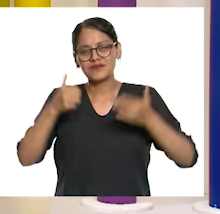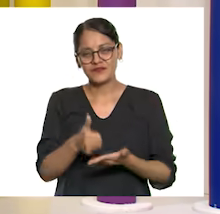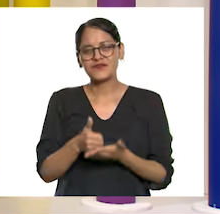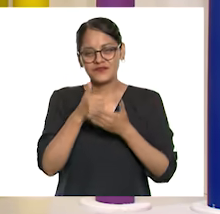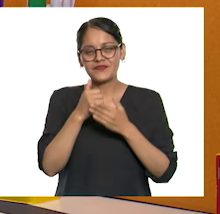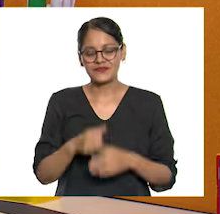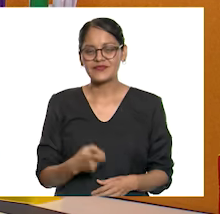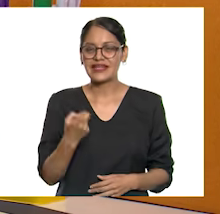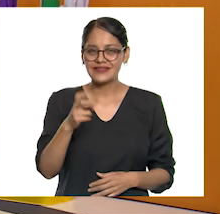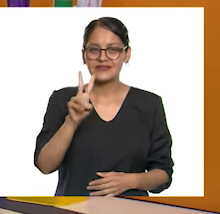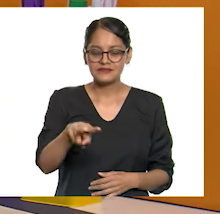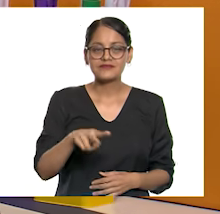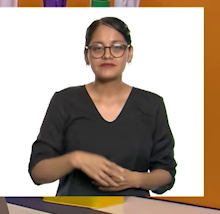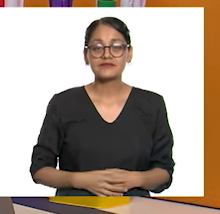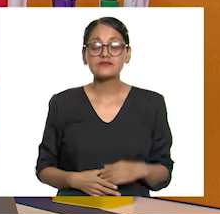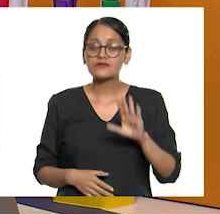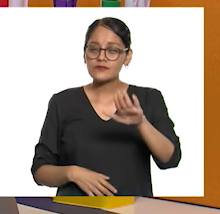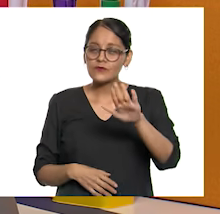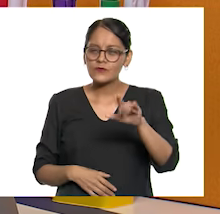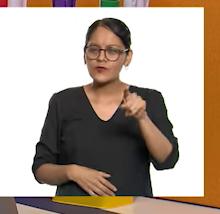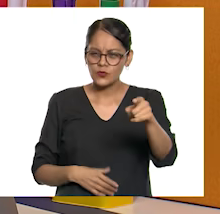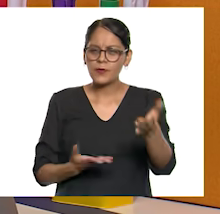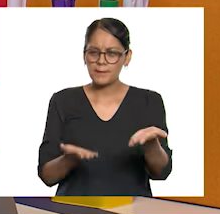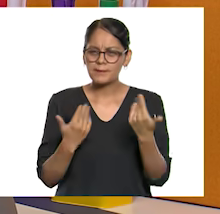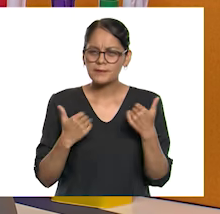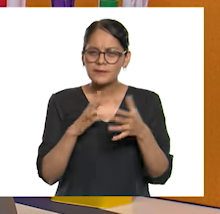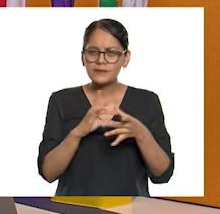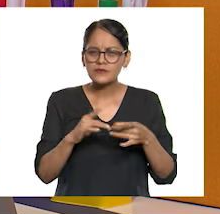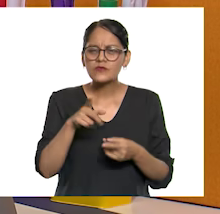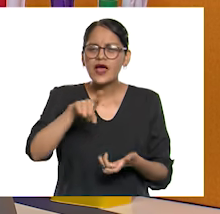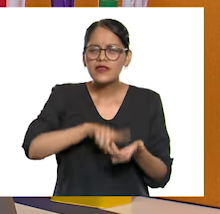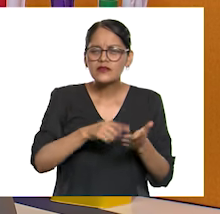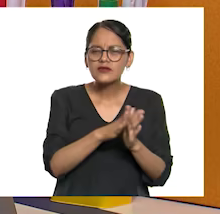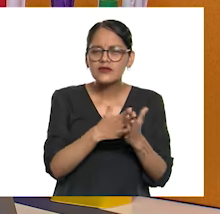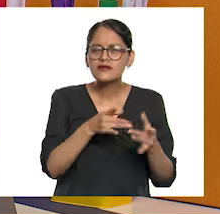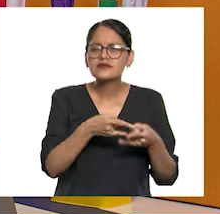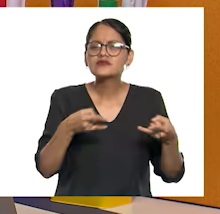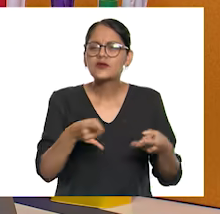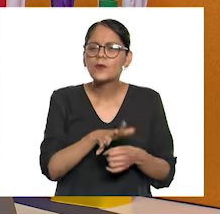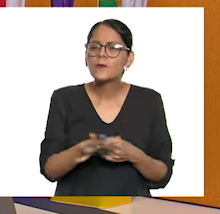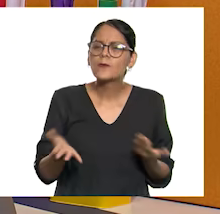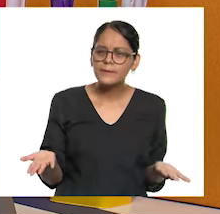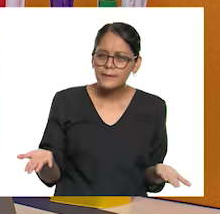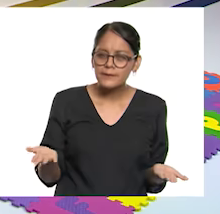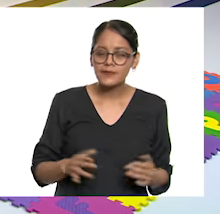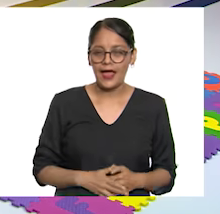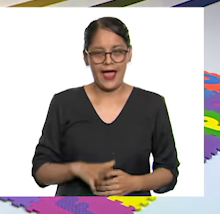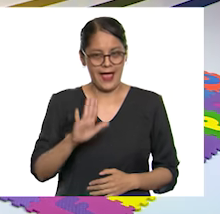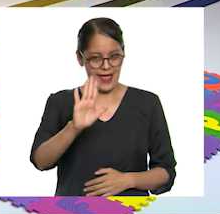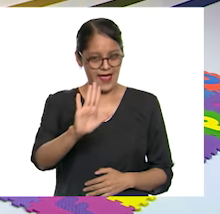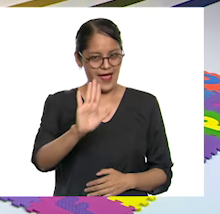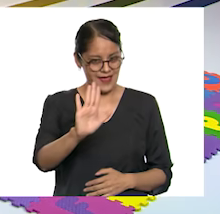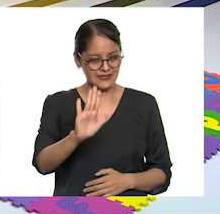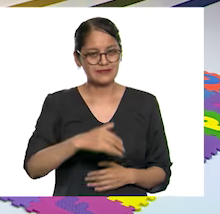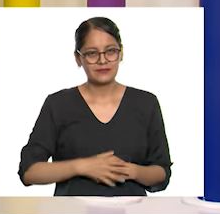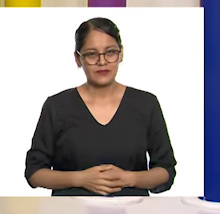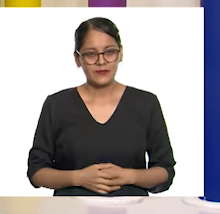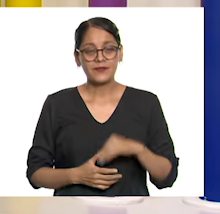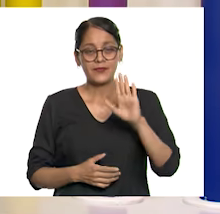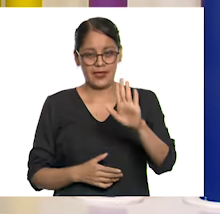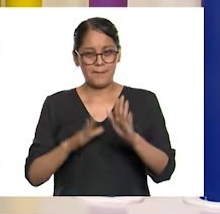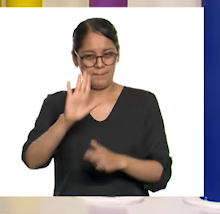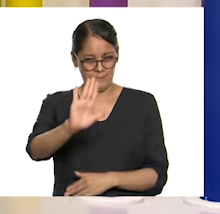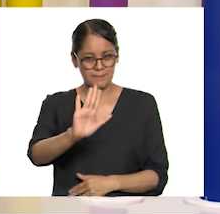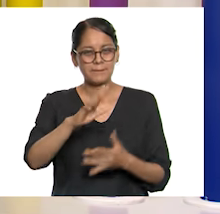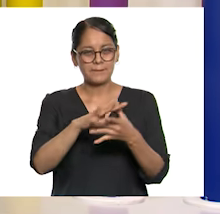Exactamente. Oye, ¿y nos puedes compartir qué cuentos hay en tu libro? ¡Ah! Espérense. Es un